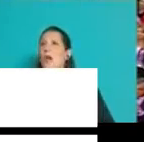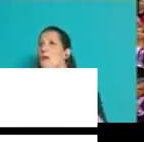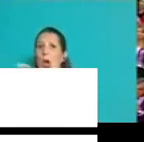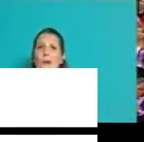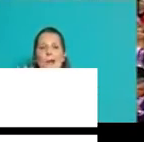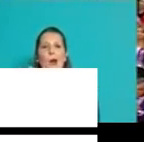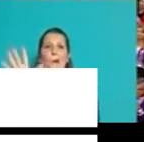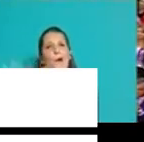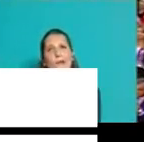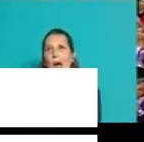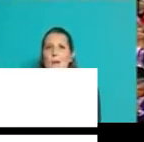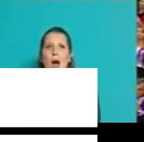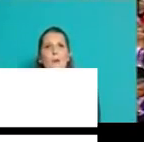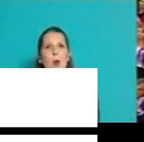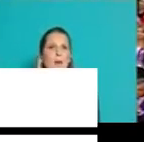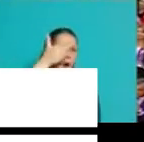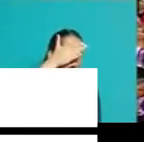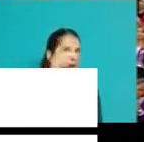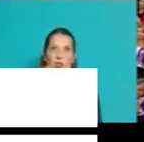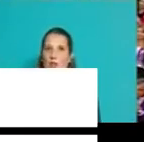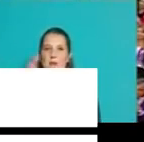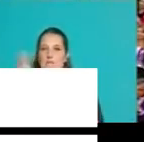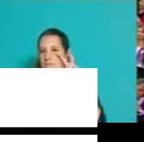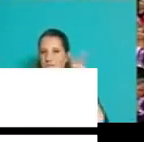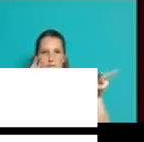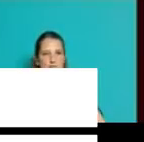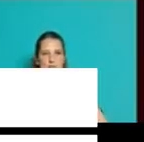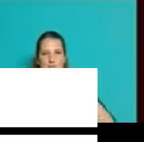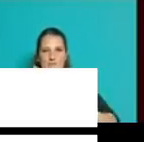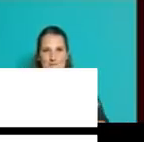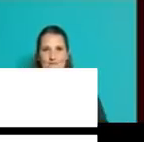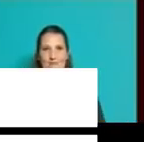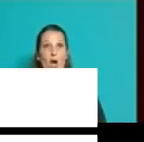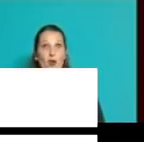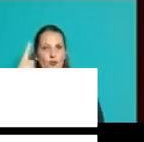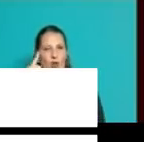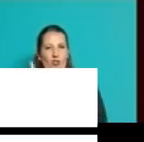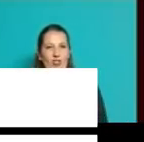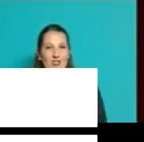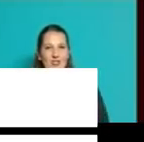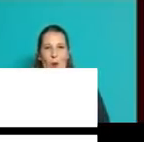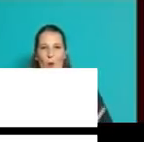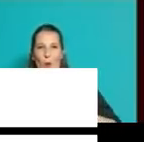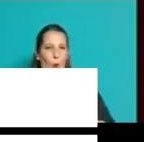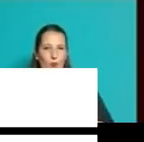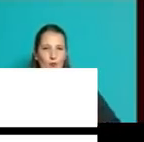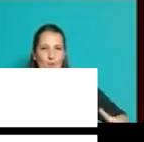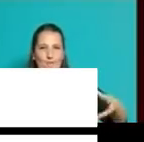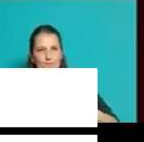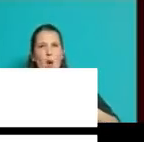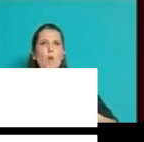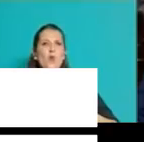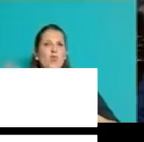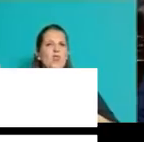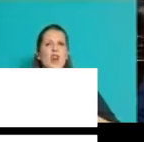fondo. Por eso tomamos la decisión de hacer juntos lo que durante muchos años ninguna generación se animó